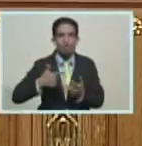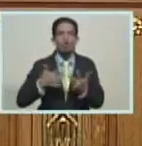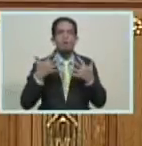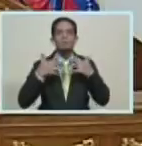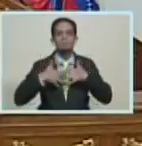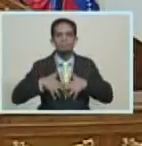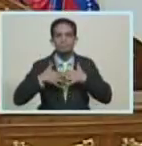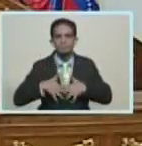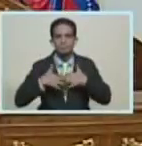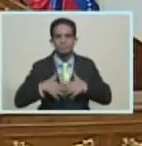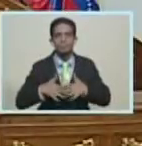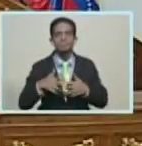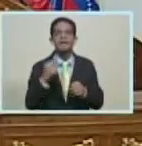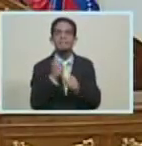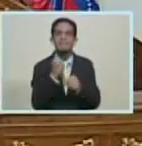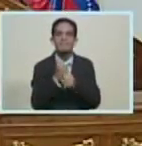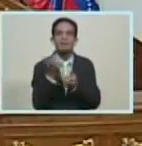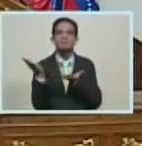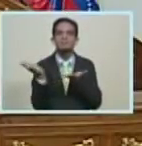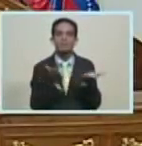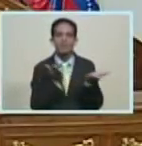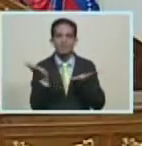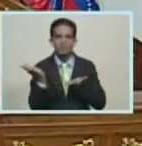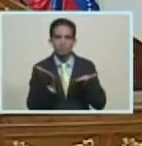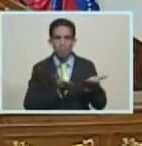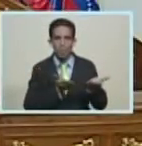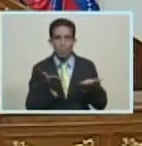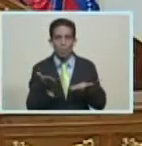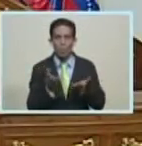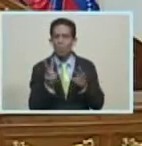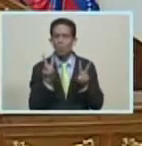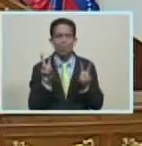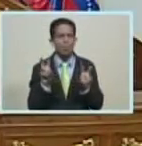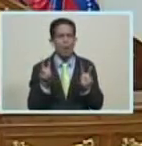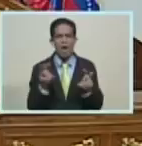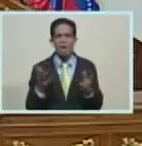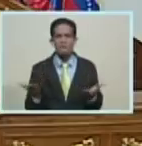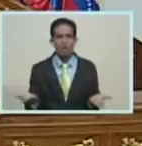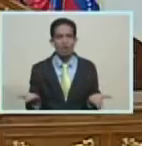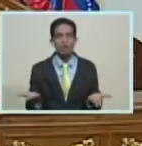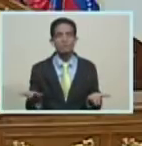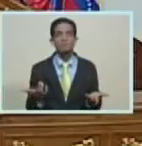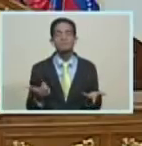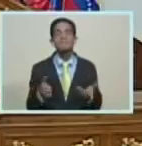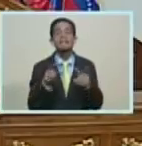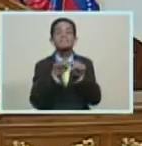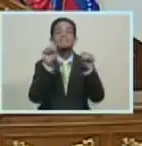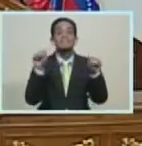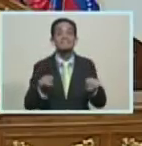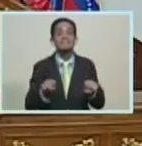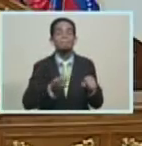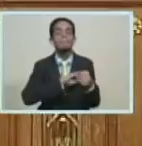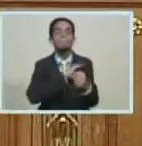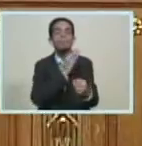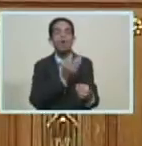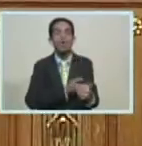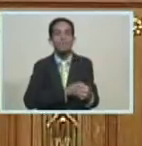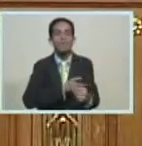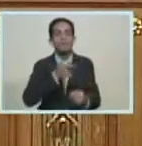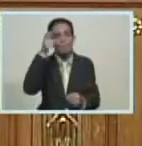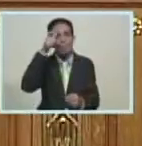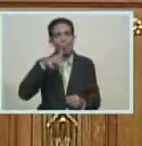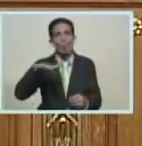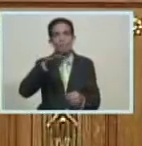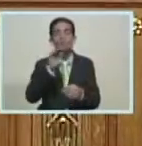industriales, en los trabajadores de servicio, lo nuevo en el gran sistema del poder popular, de la seguridad social,